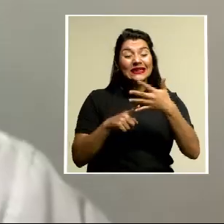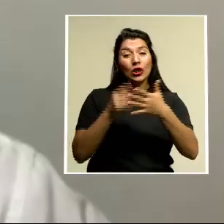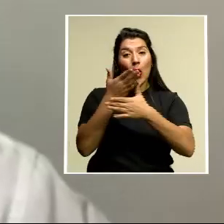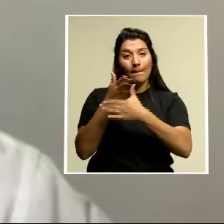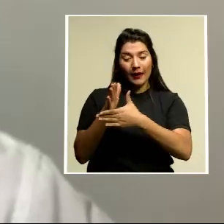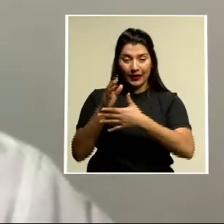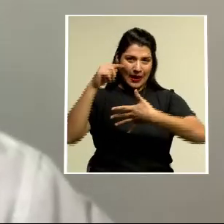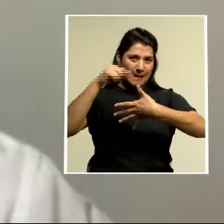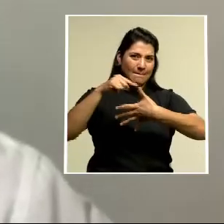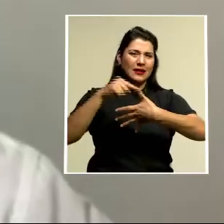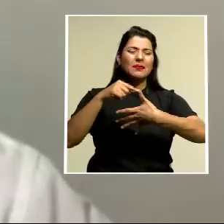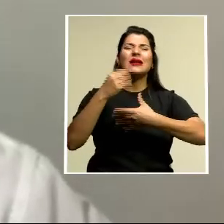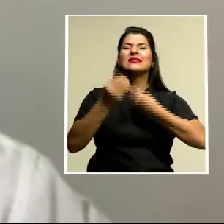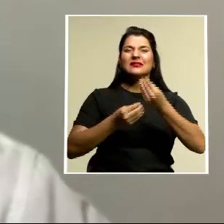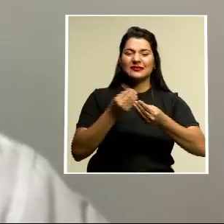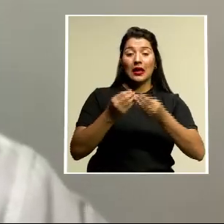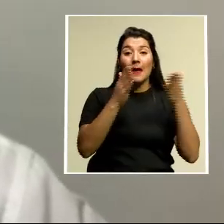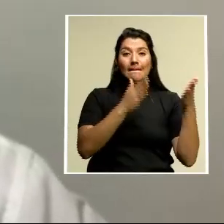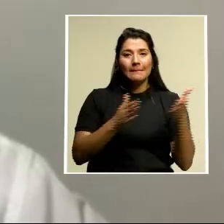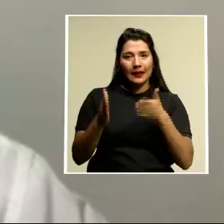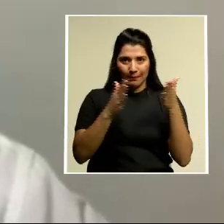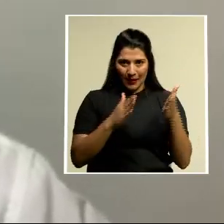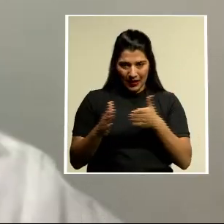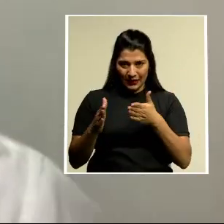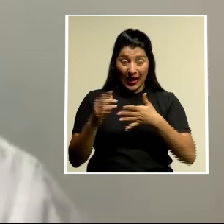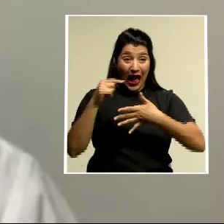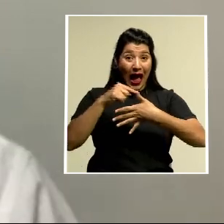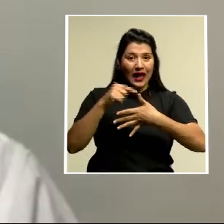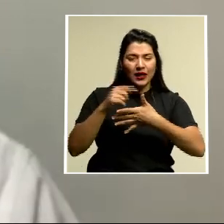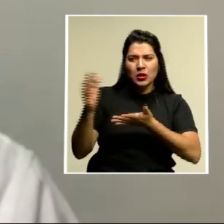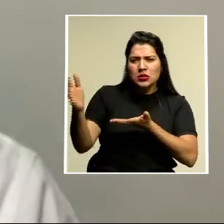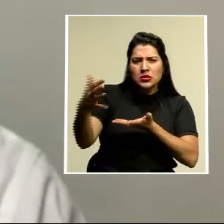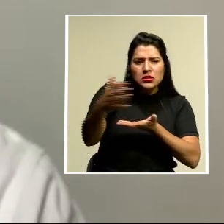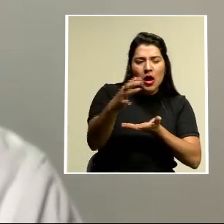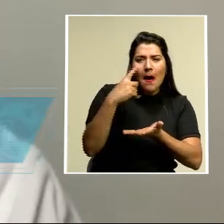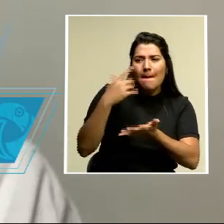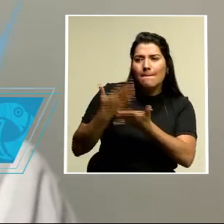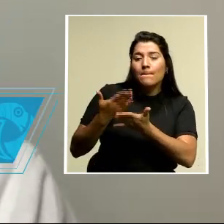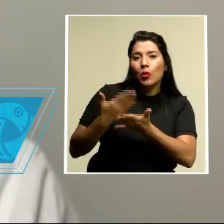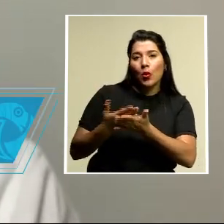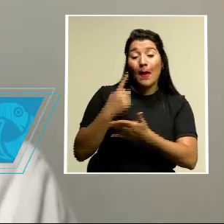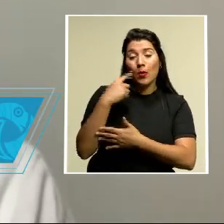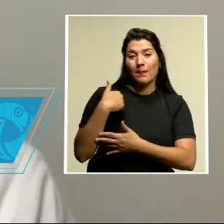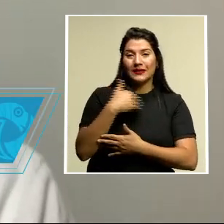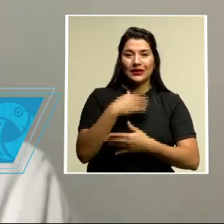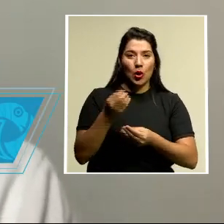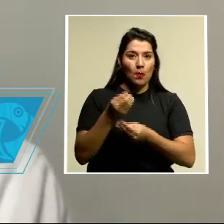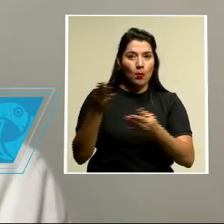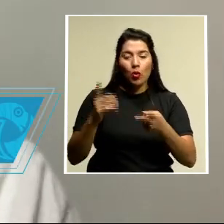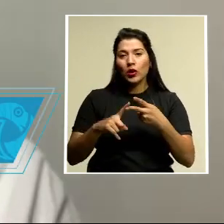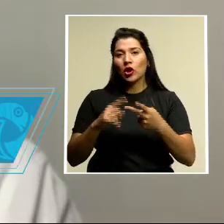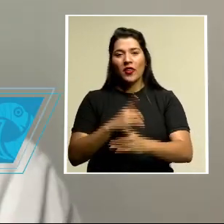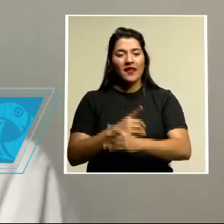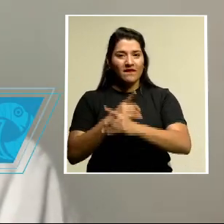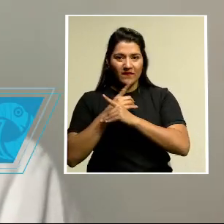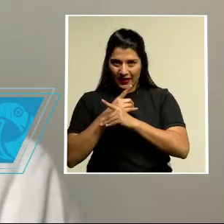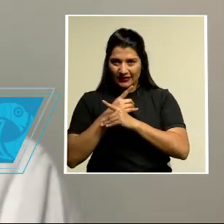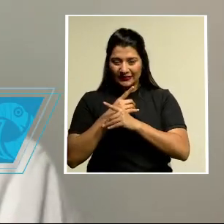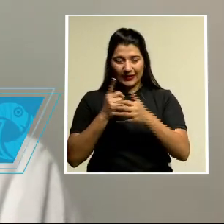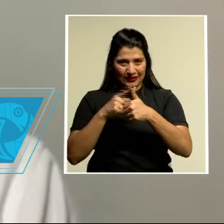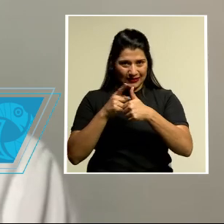el que son apeladas las resoluciones que se han dado ya por parte de un juicio. De acuerdo con expertos, algunos consideran que la